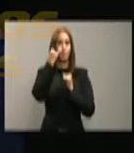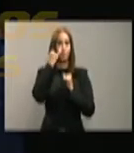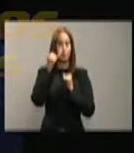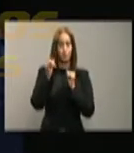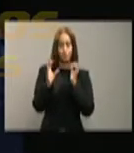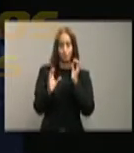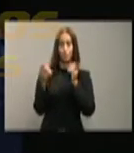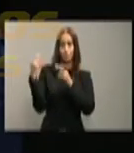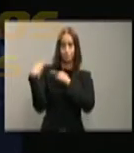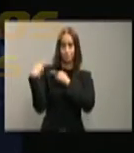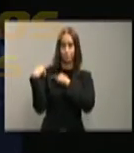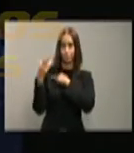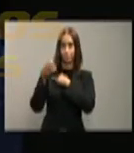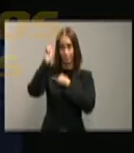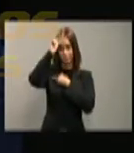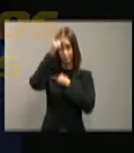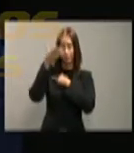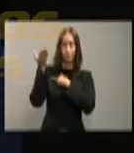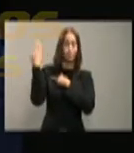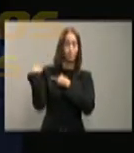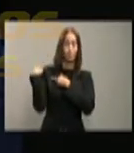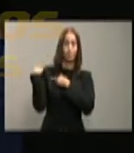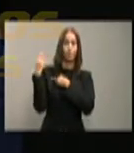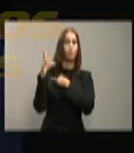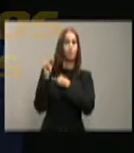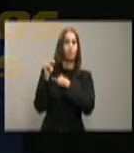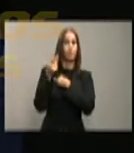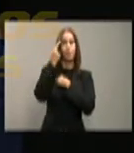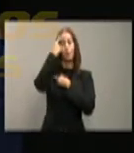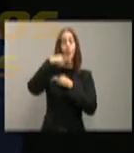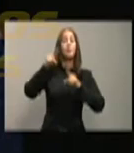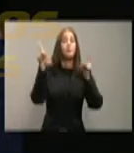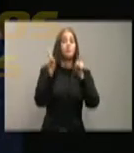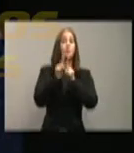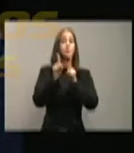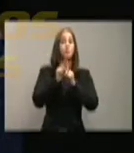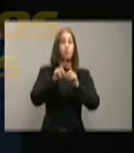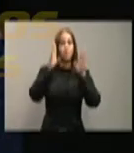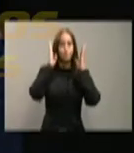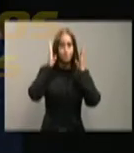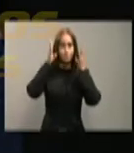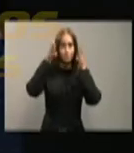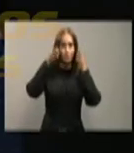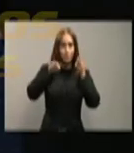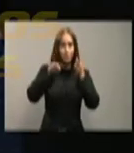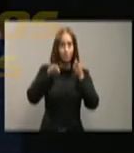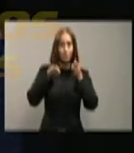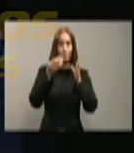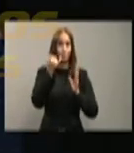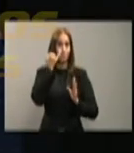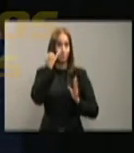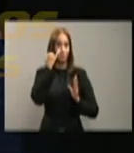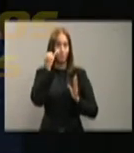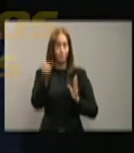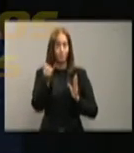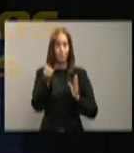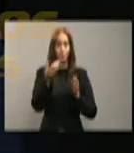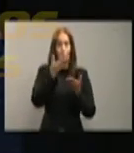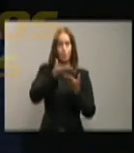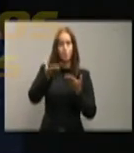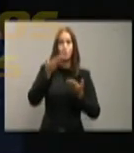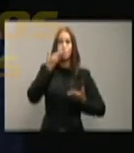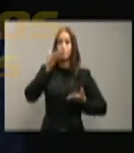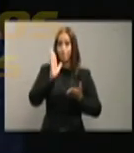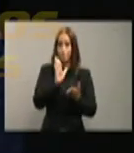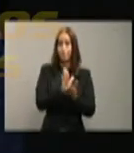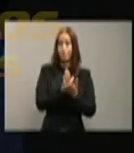pasado gobierno. Pero tampoco dejaremos de actuar ante las llagas de irregularidades